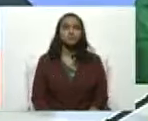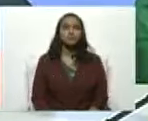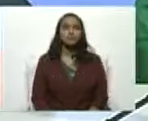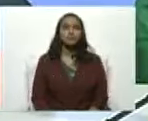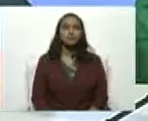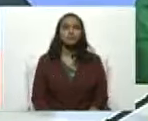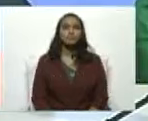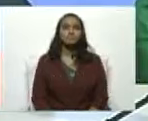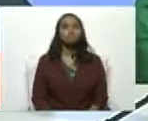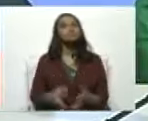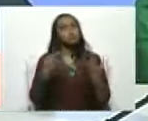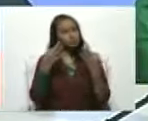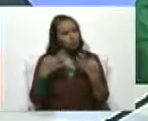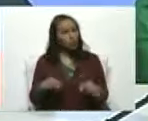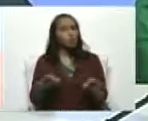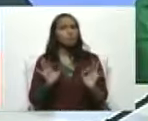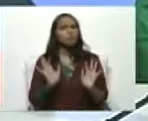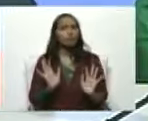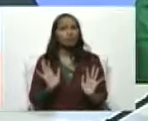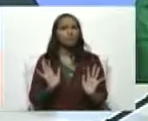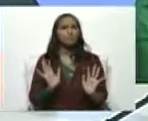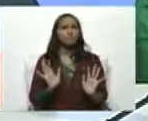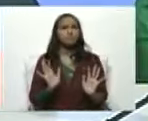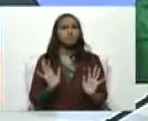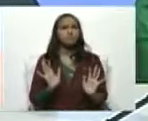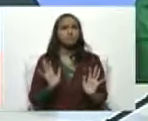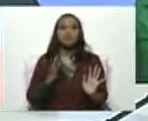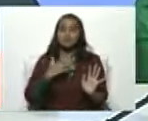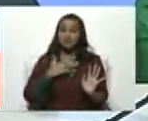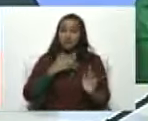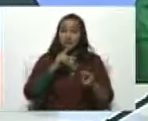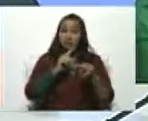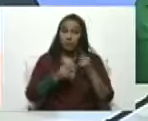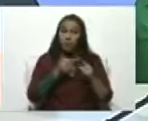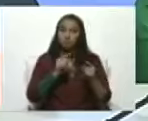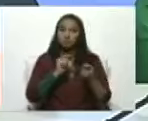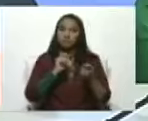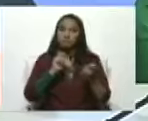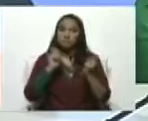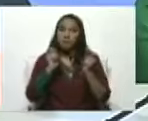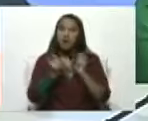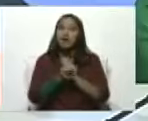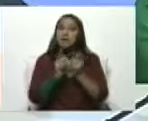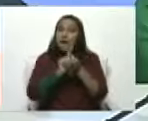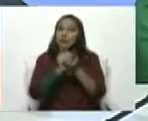normalmente afrontábamos, las cosas han ido cambiando,